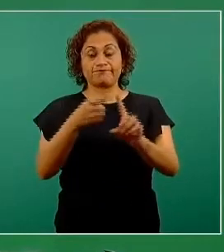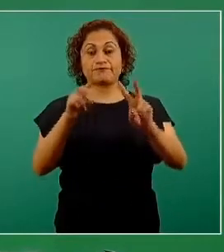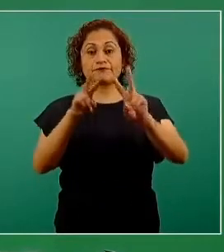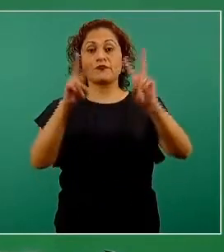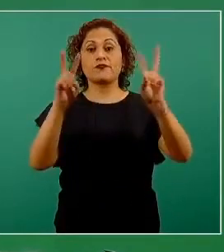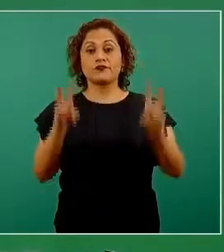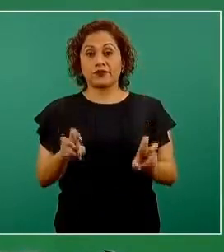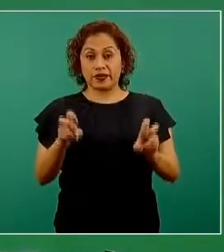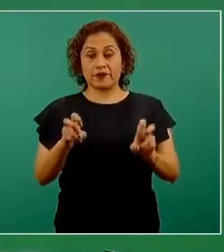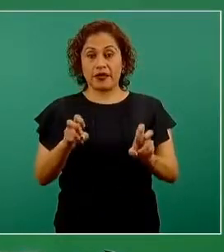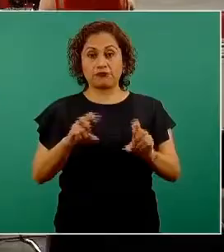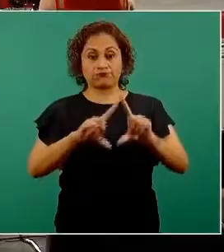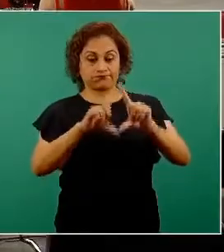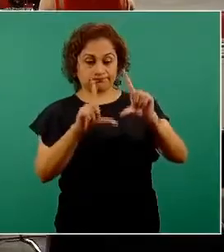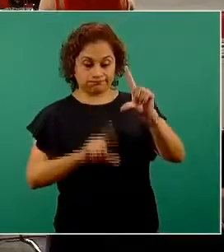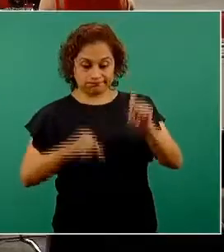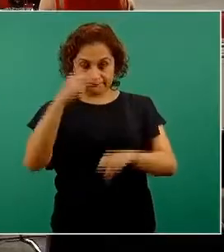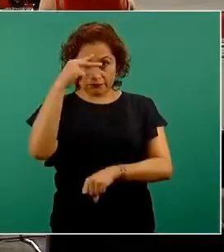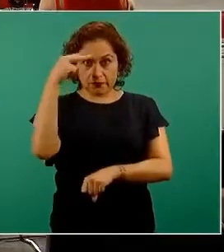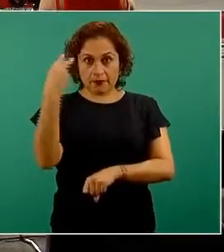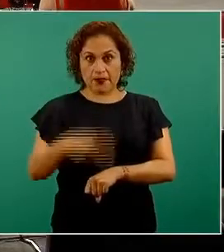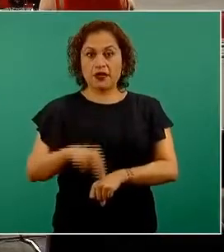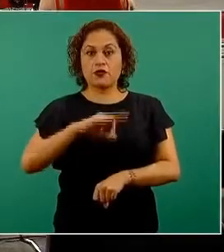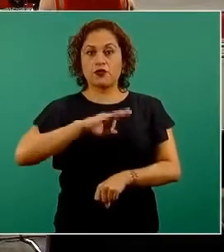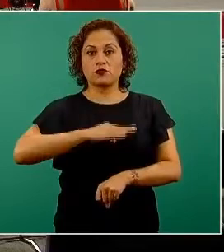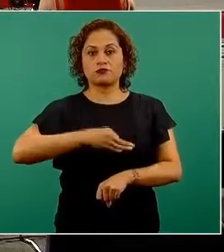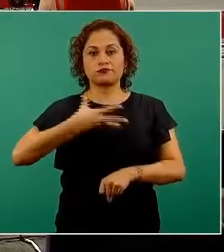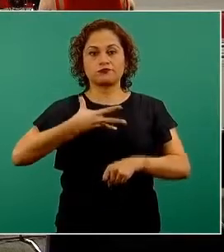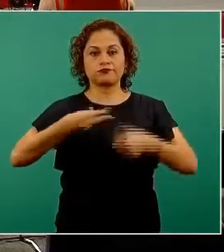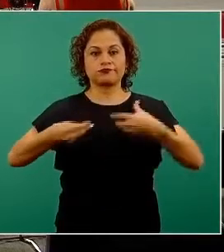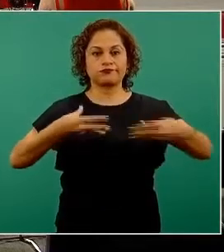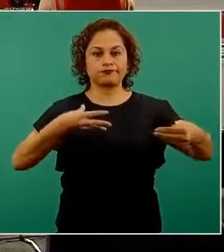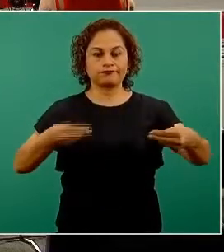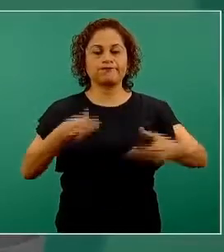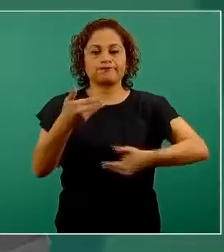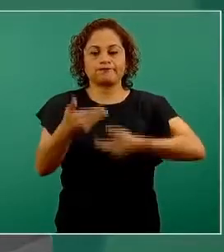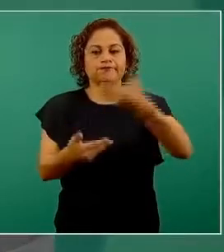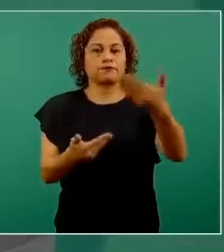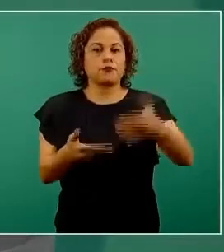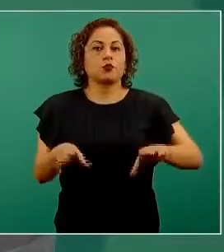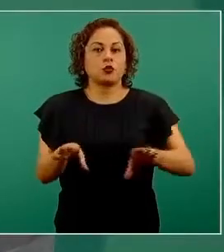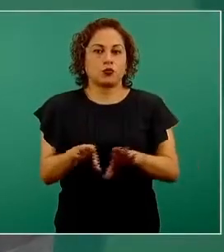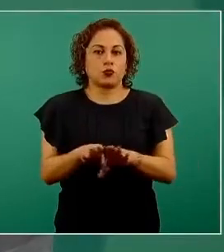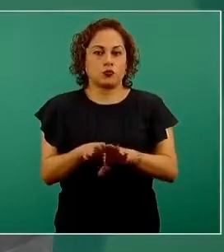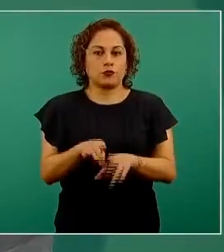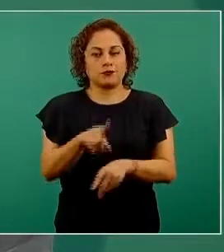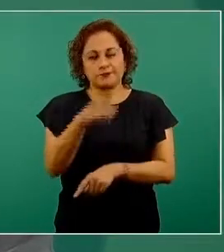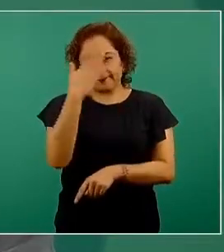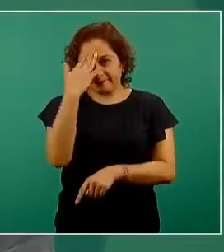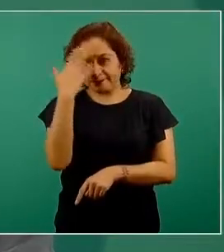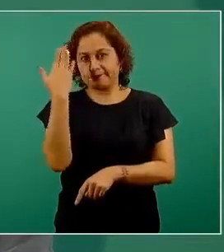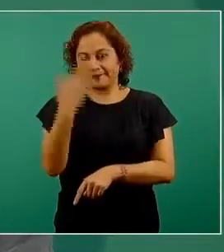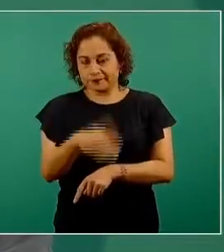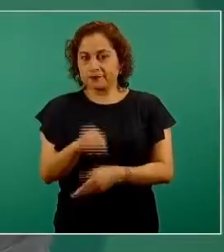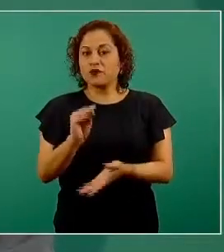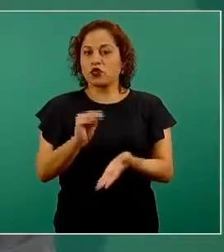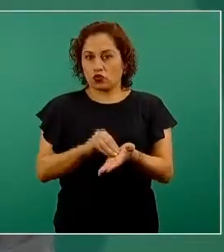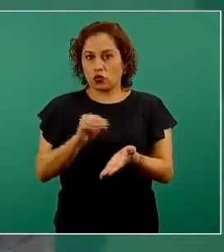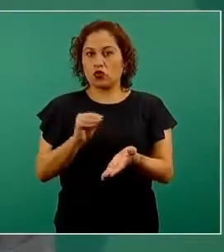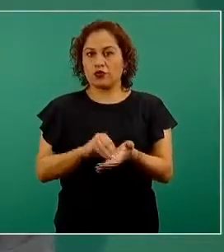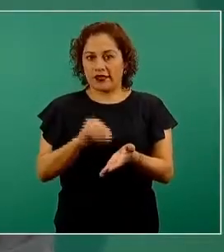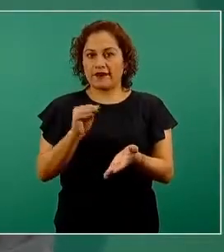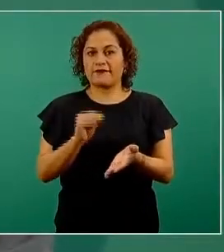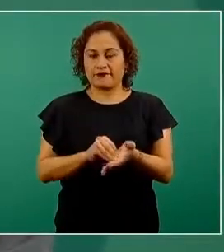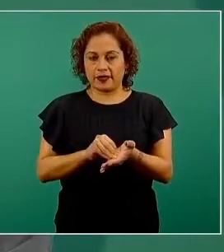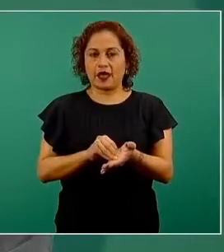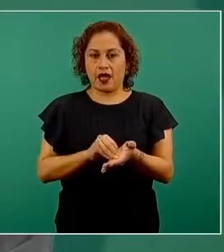en México, el curso que está teniendo, que sigue siendo todavía estimulante, alentador, en la